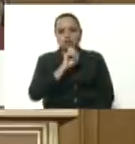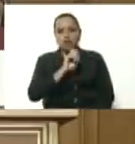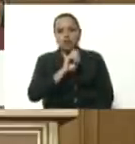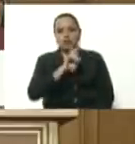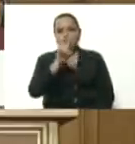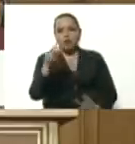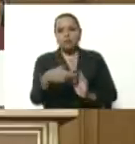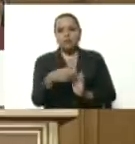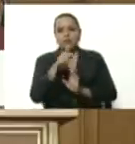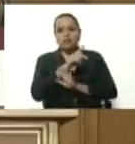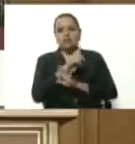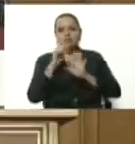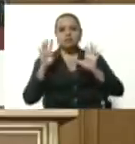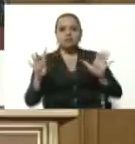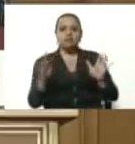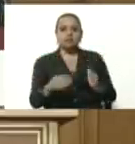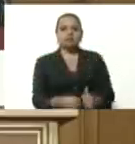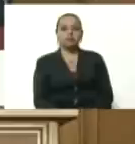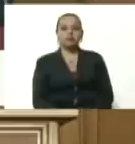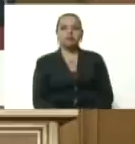2019, lo que ha pasado.